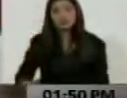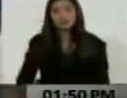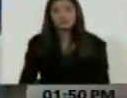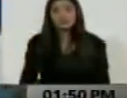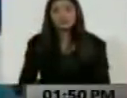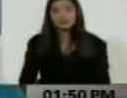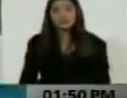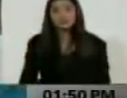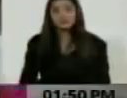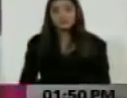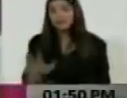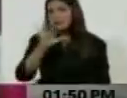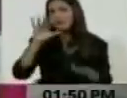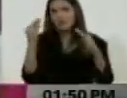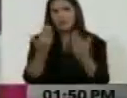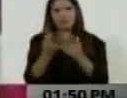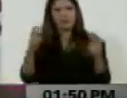del mundo.